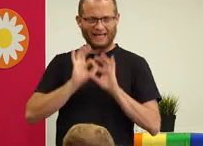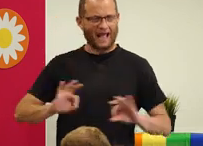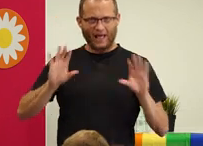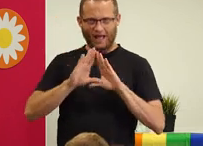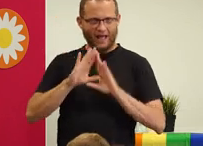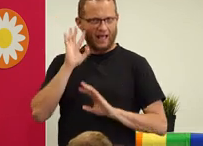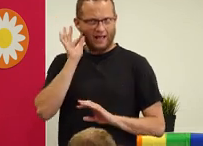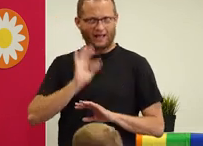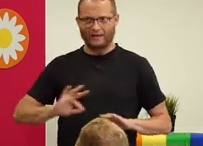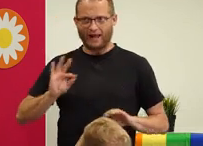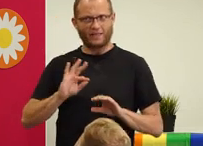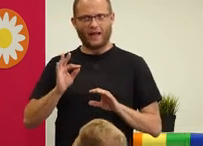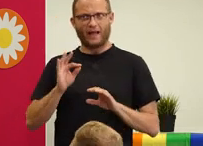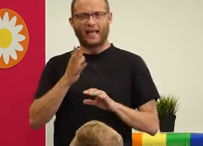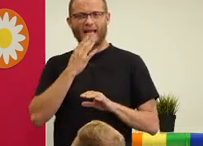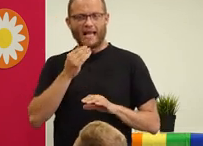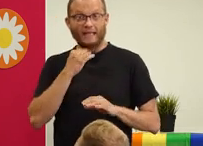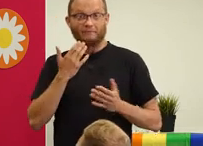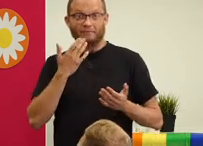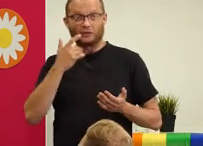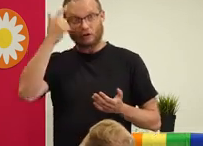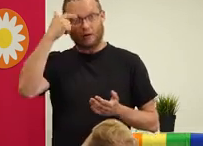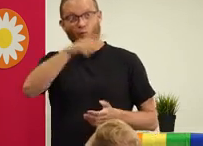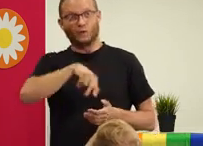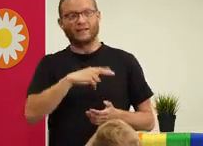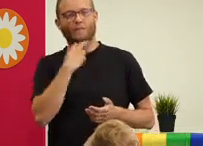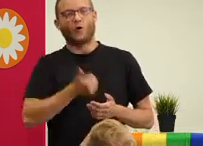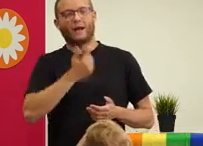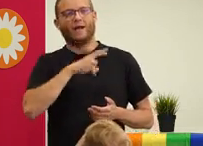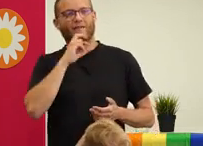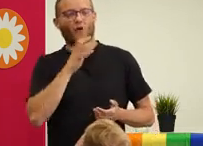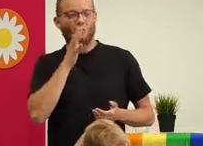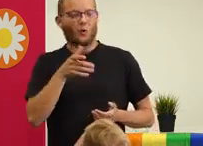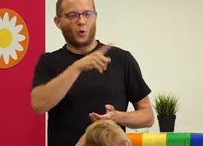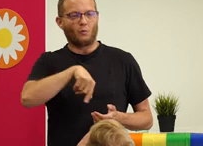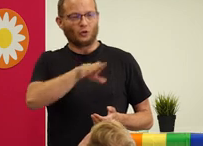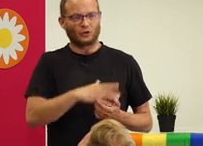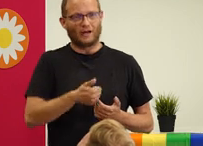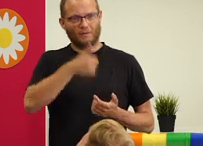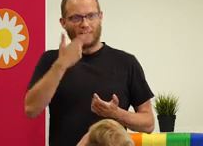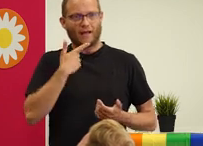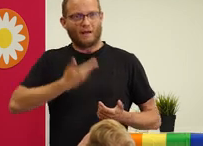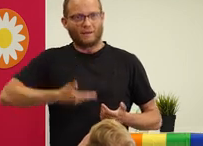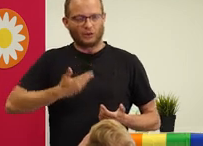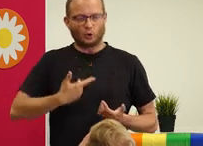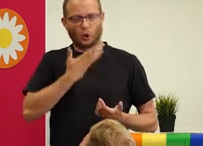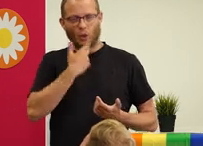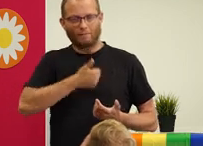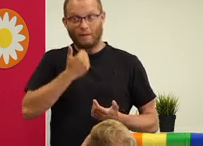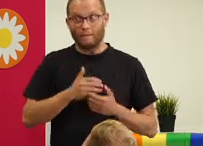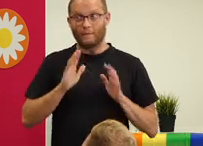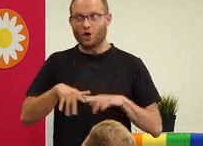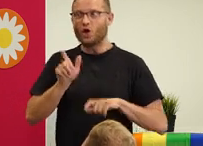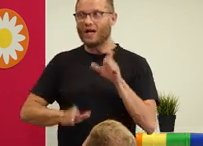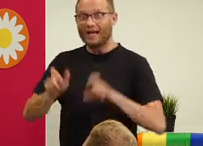creo que obviamente vuestra voz tiene mucho más valor porque tiene mucho más peso en el relato, pero creo que también